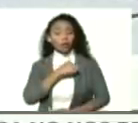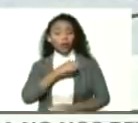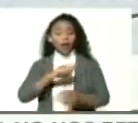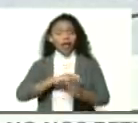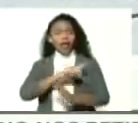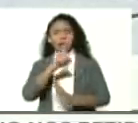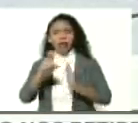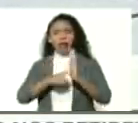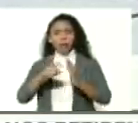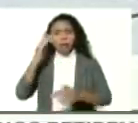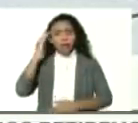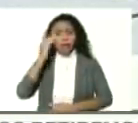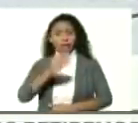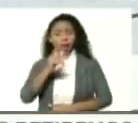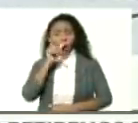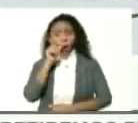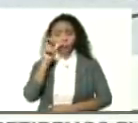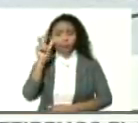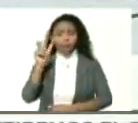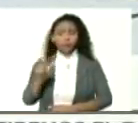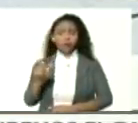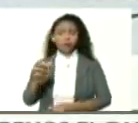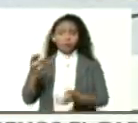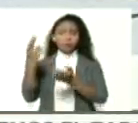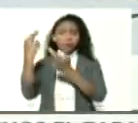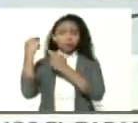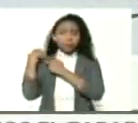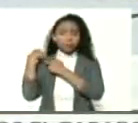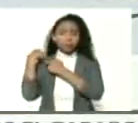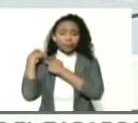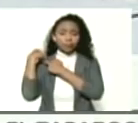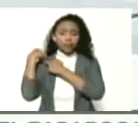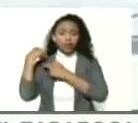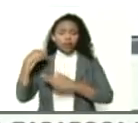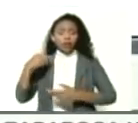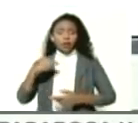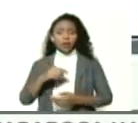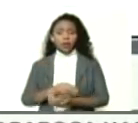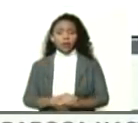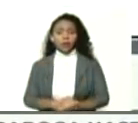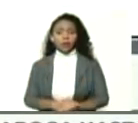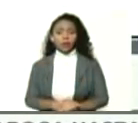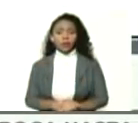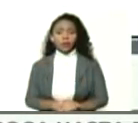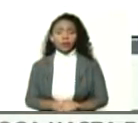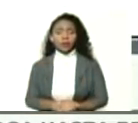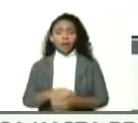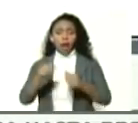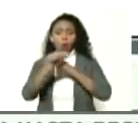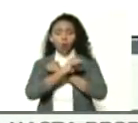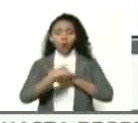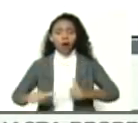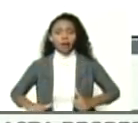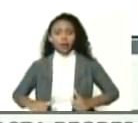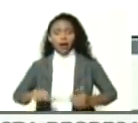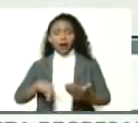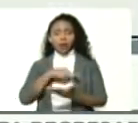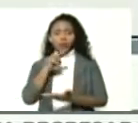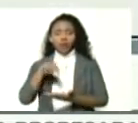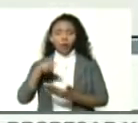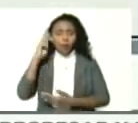general Arnot, comandante zonal de la Guardia Nacional